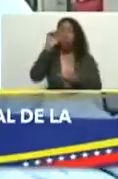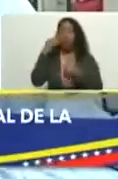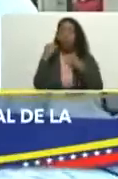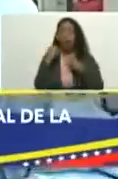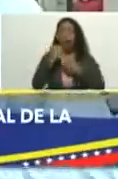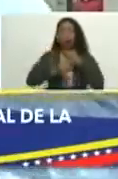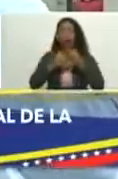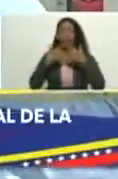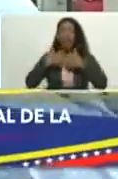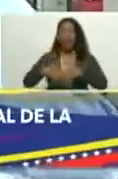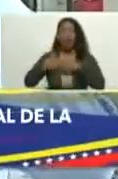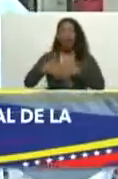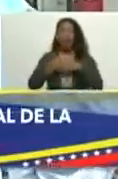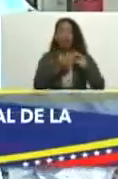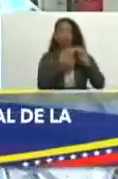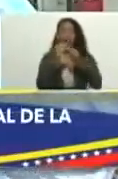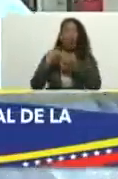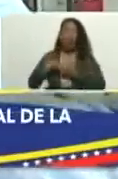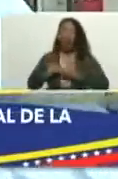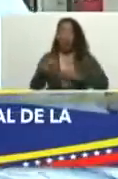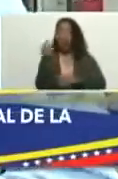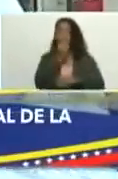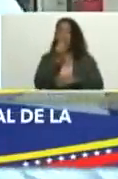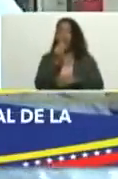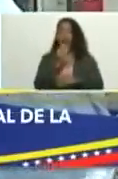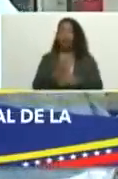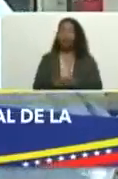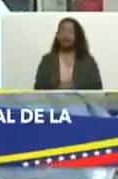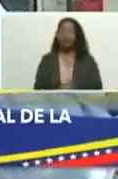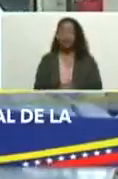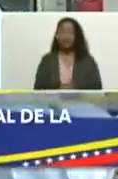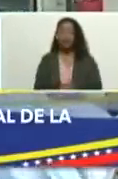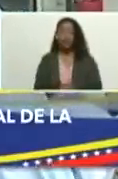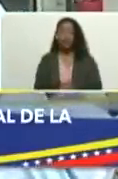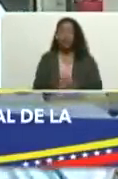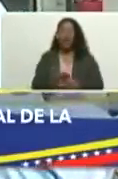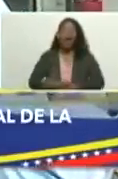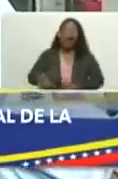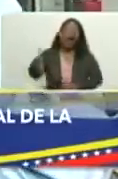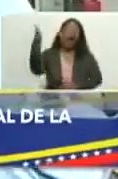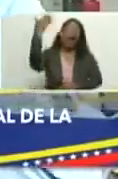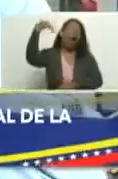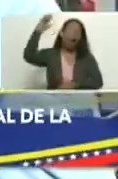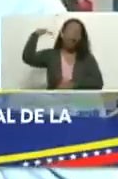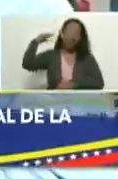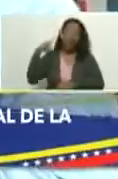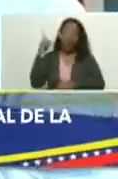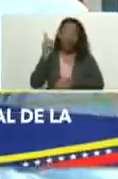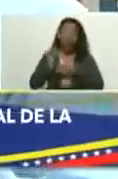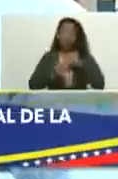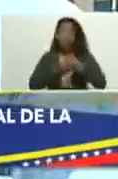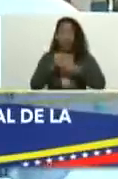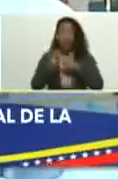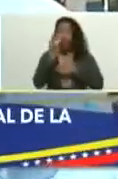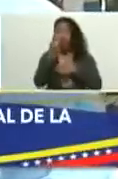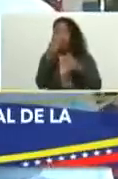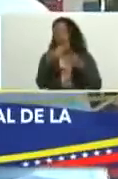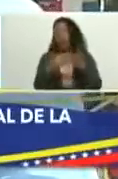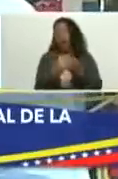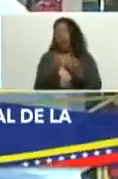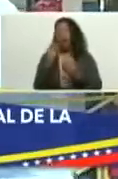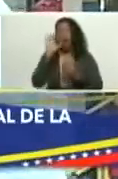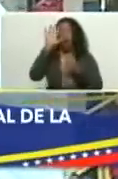la fabricación de envases de comida para llevar. Anteriormente eso se hacía con dos elementos que eran